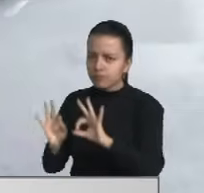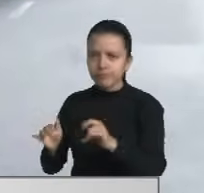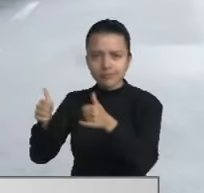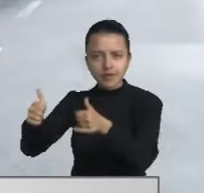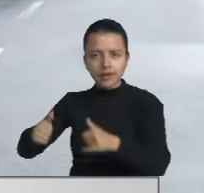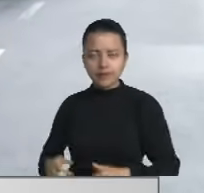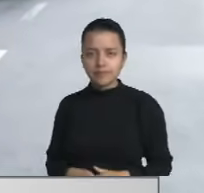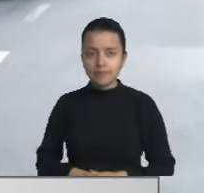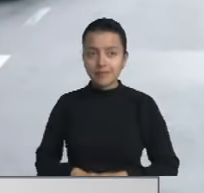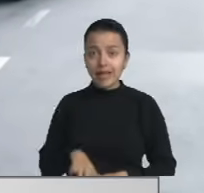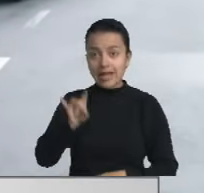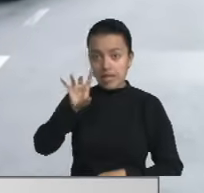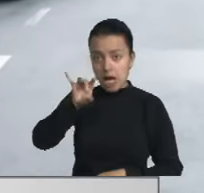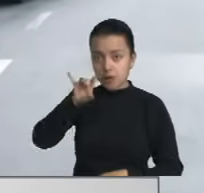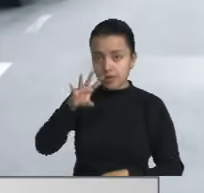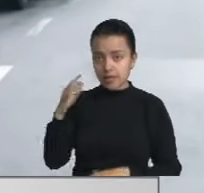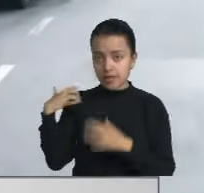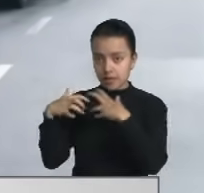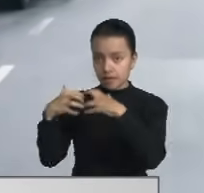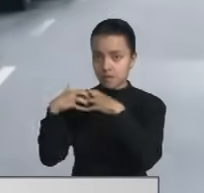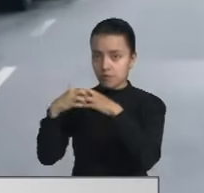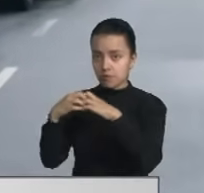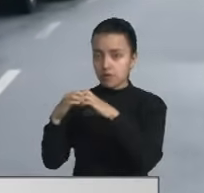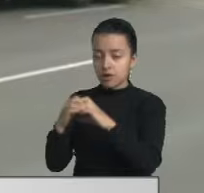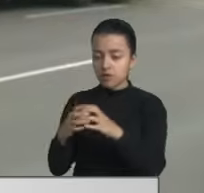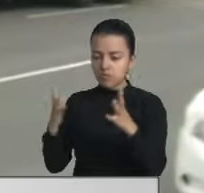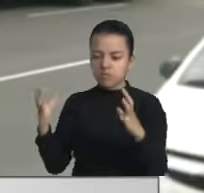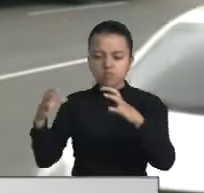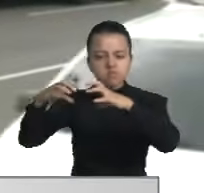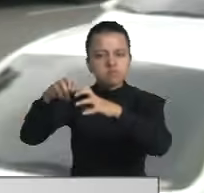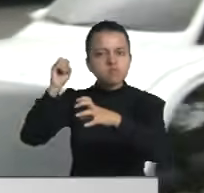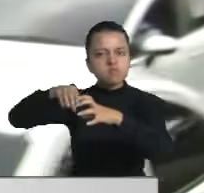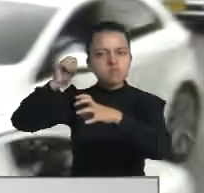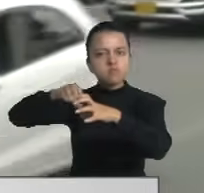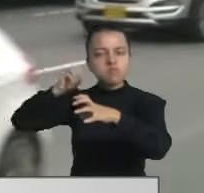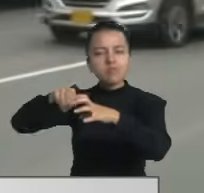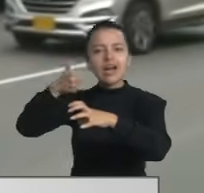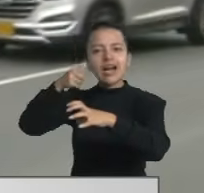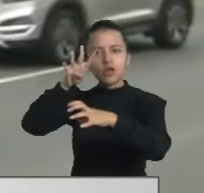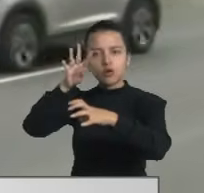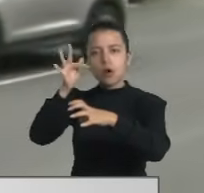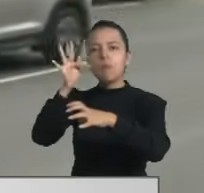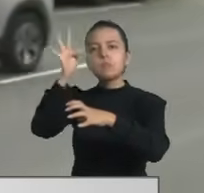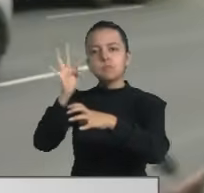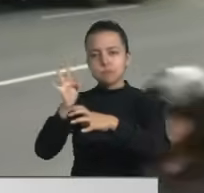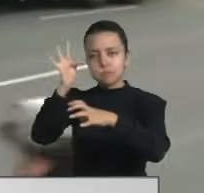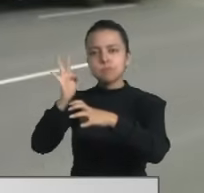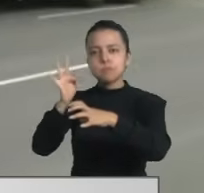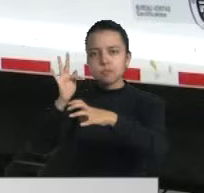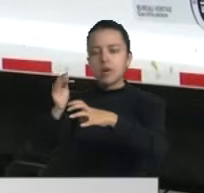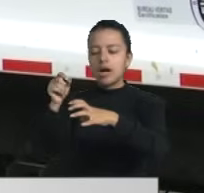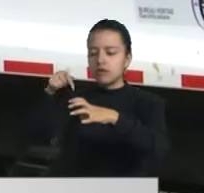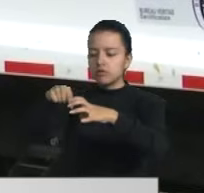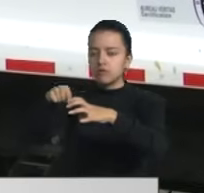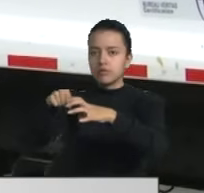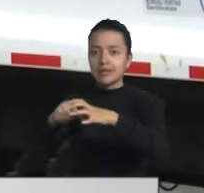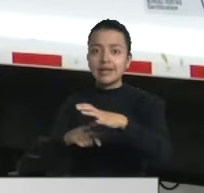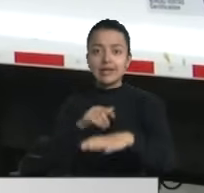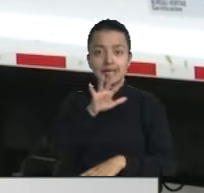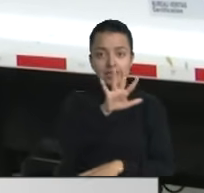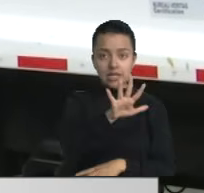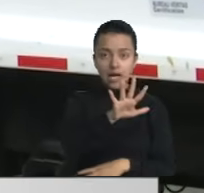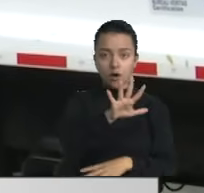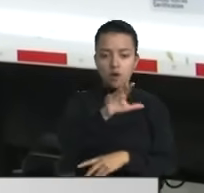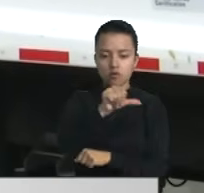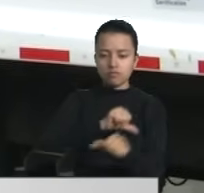Cali. De los 15 vehículos con capacidad de cargar 14,7 toneladas de residuos, 5 son de recambio y 10 ingresan